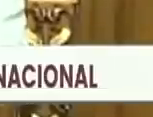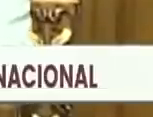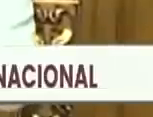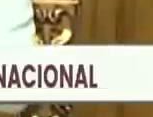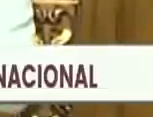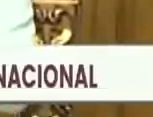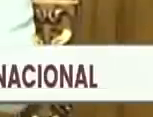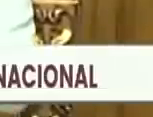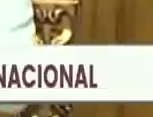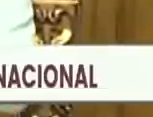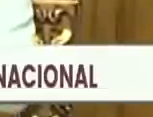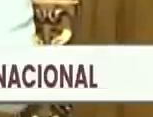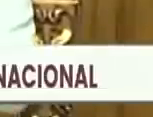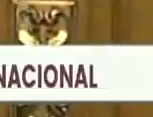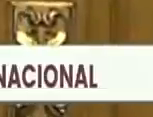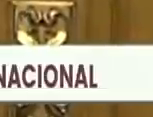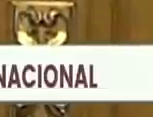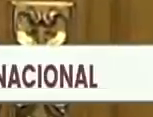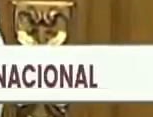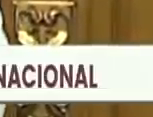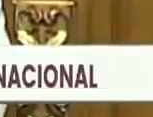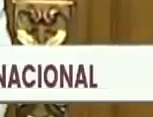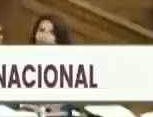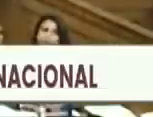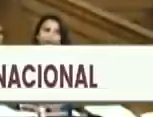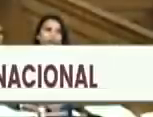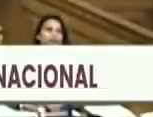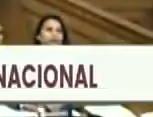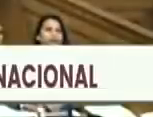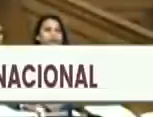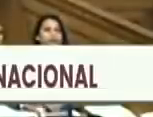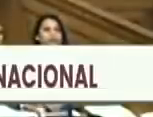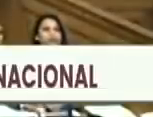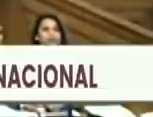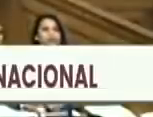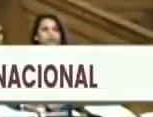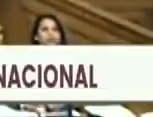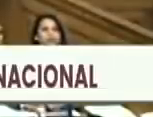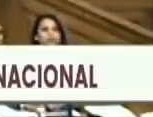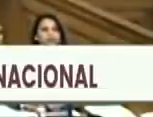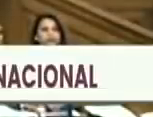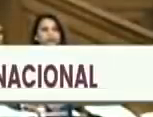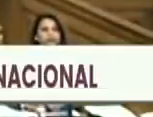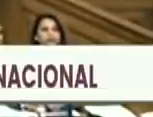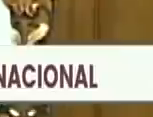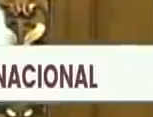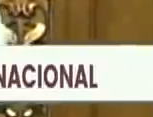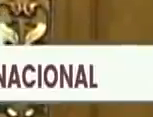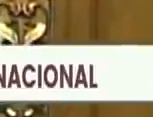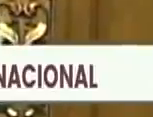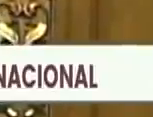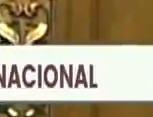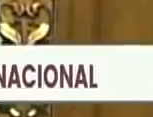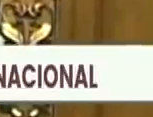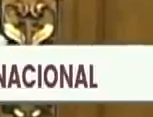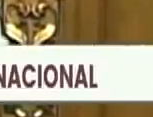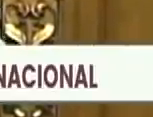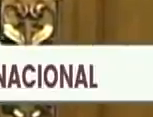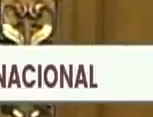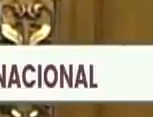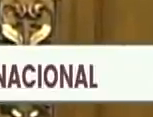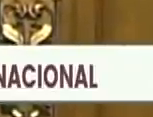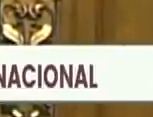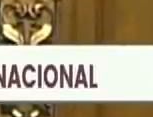Hemos venido, el diputado Jorge Rodríguez, a presentar ante ustedes el proyecto de